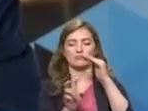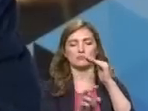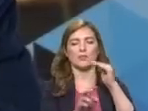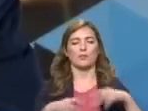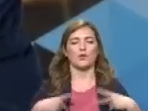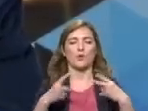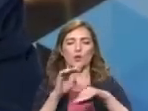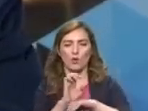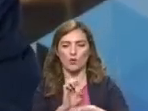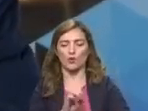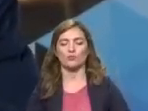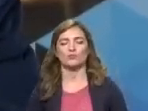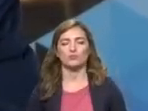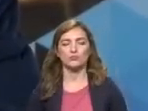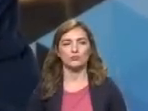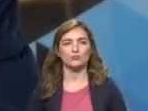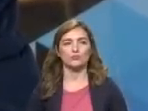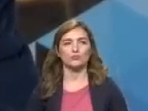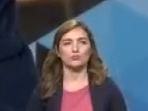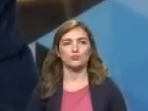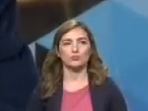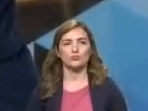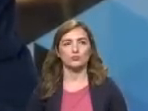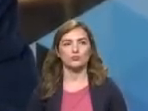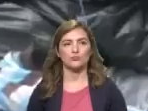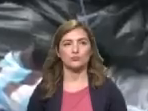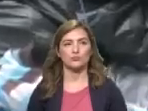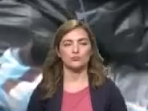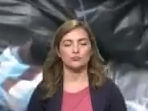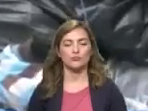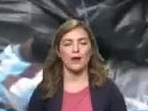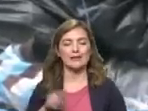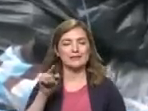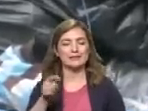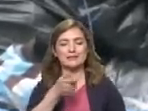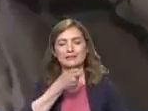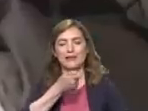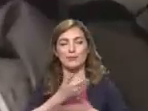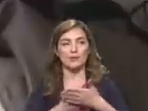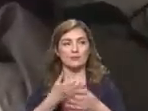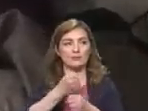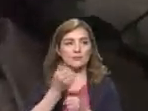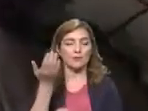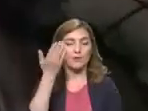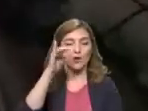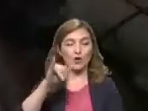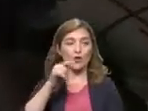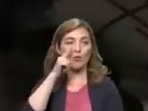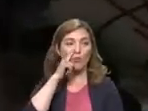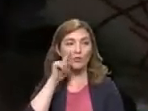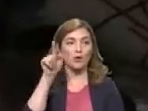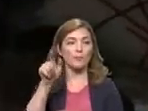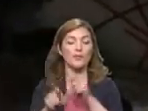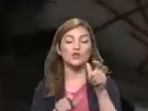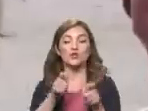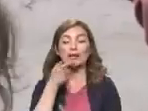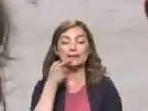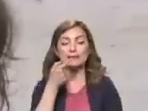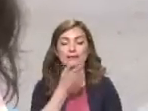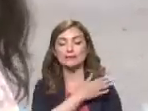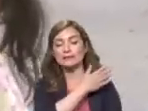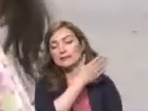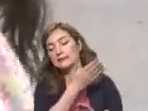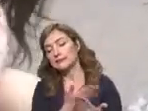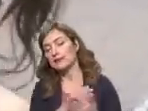refugiados, a pesar de todo lo que ha pasado la vez pasada. En esta entrevista que realizamos en junio, estas personas aseguraron que llegaron